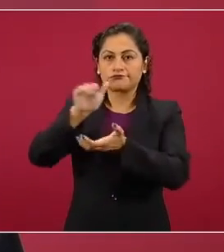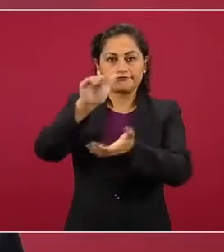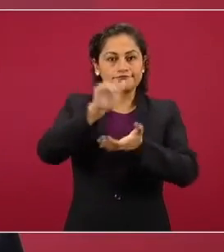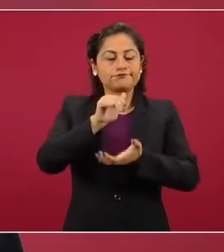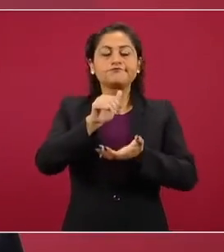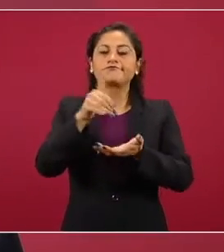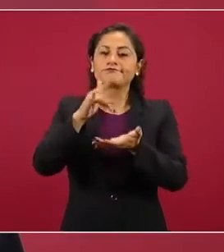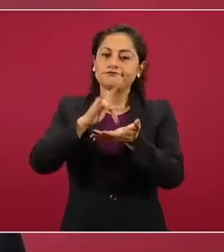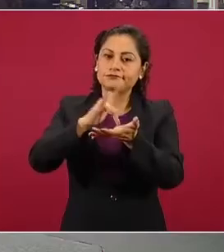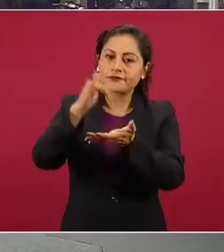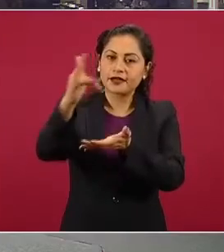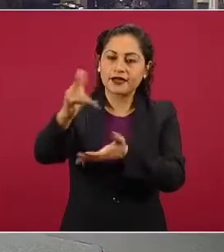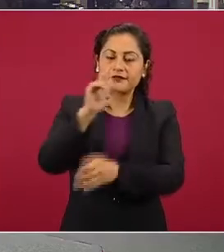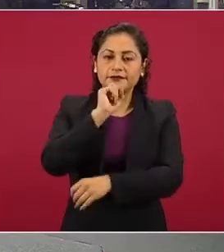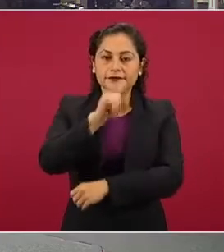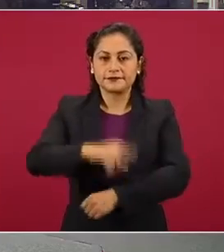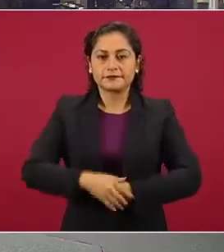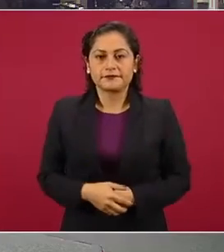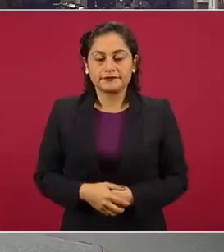ayuda.